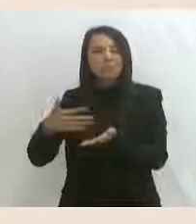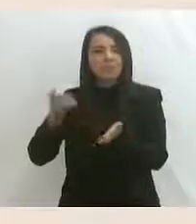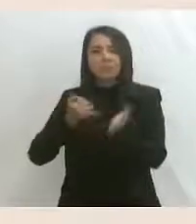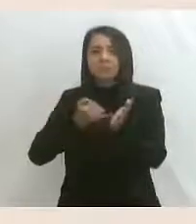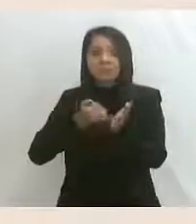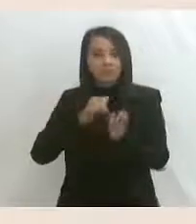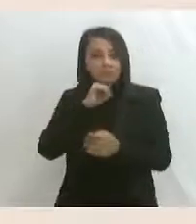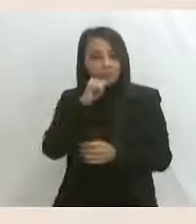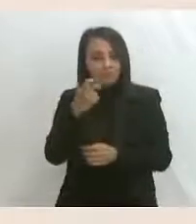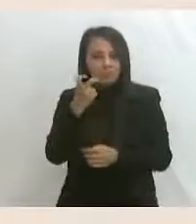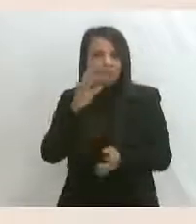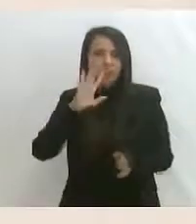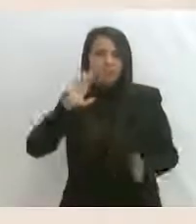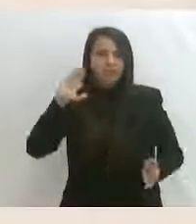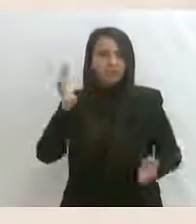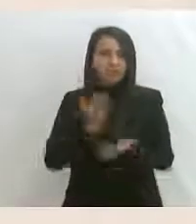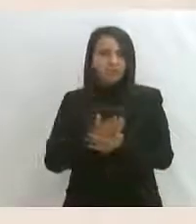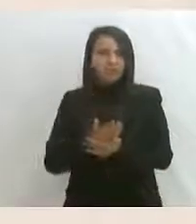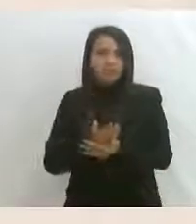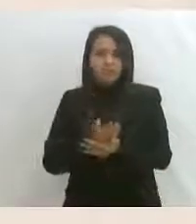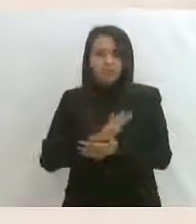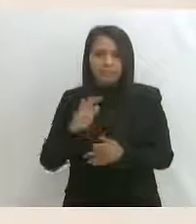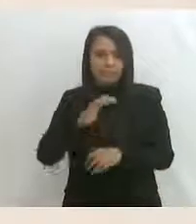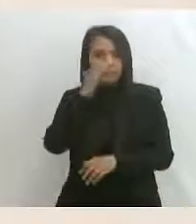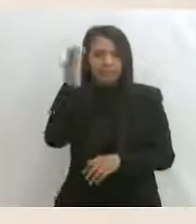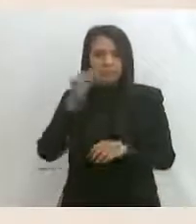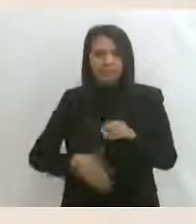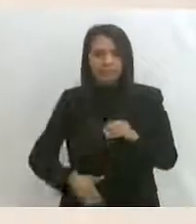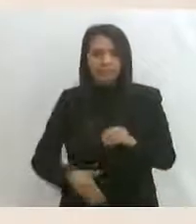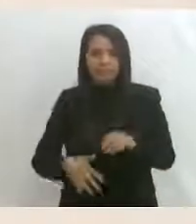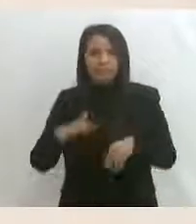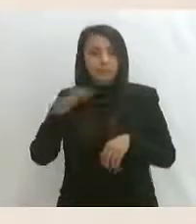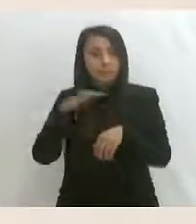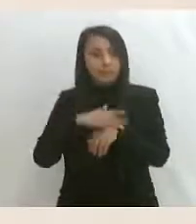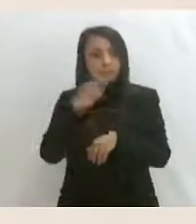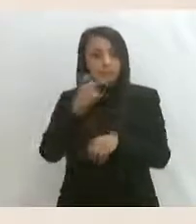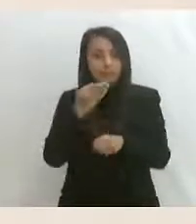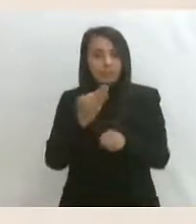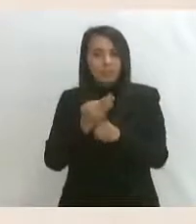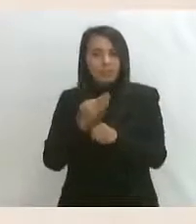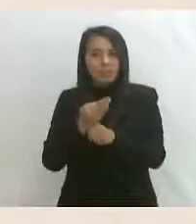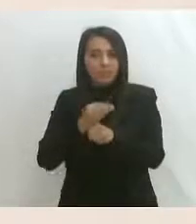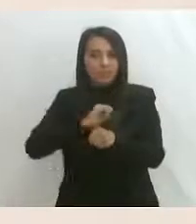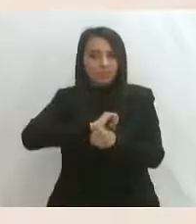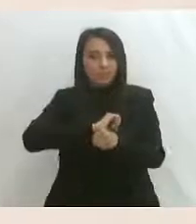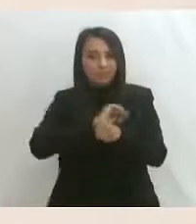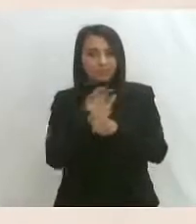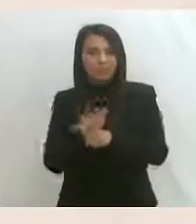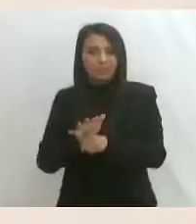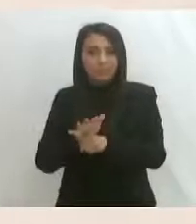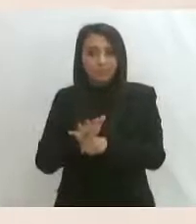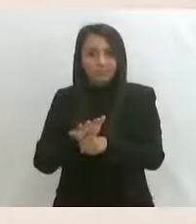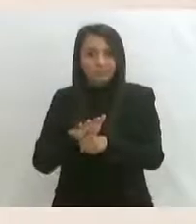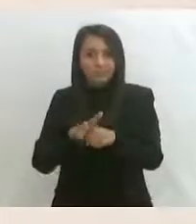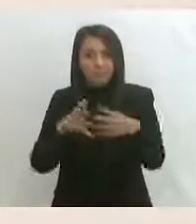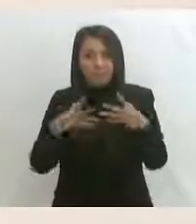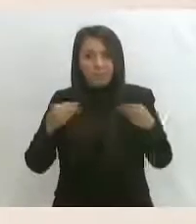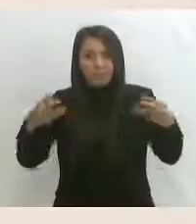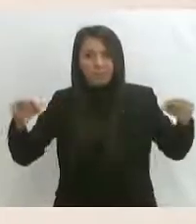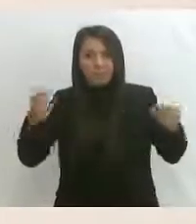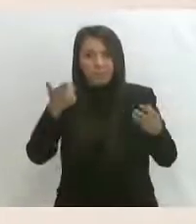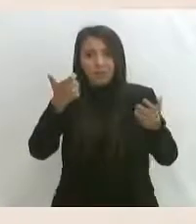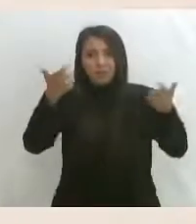terminó. Por eso, a pesar de la pandemia, de la caída de la